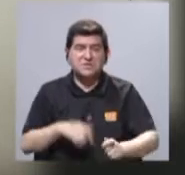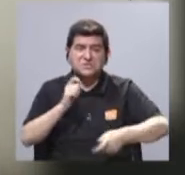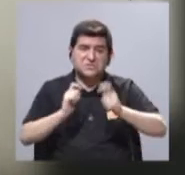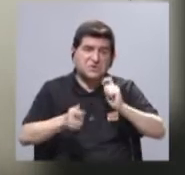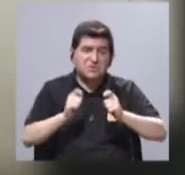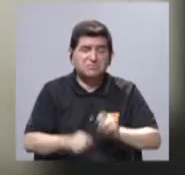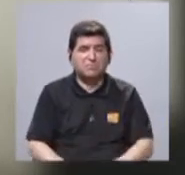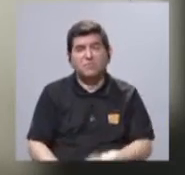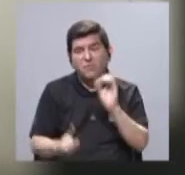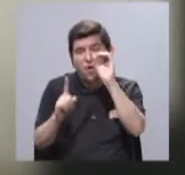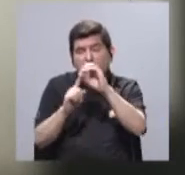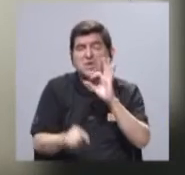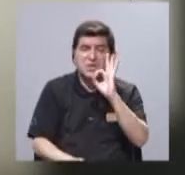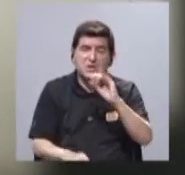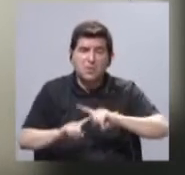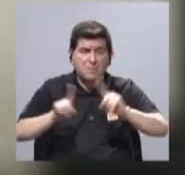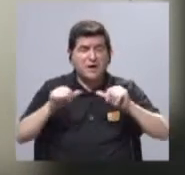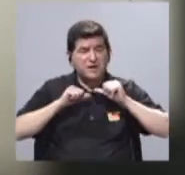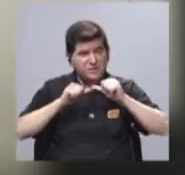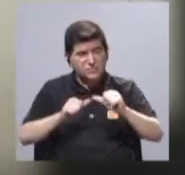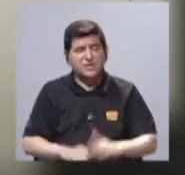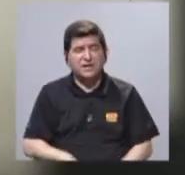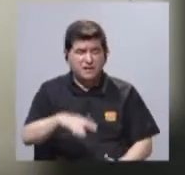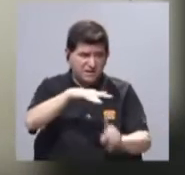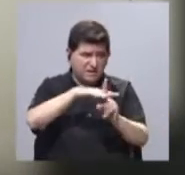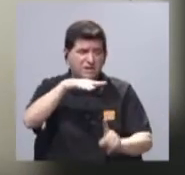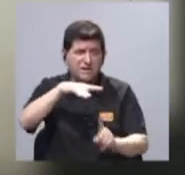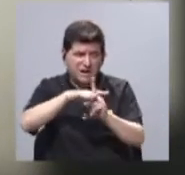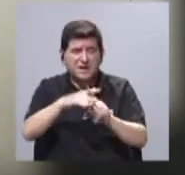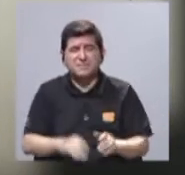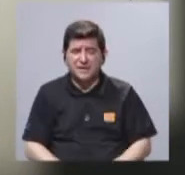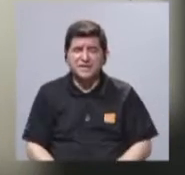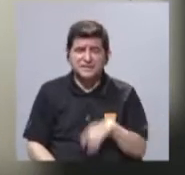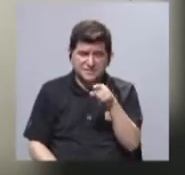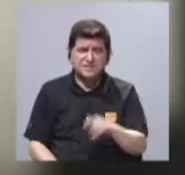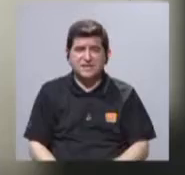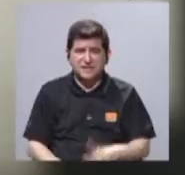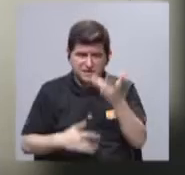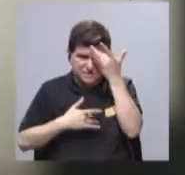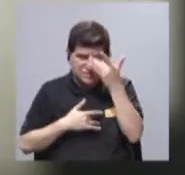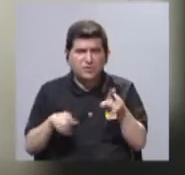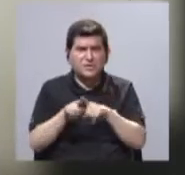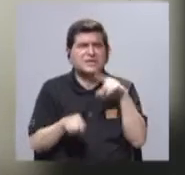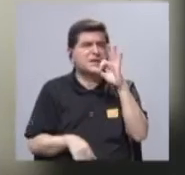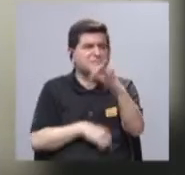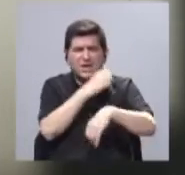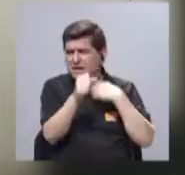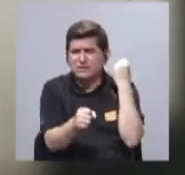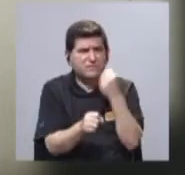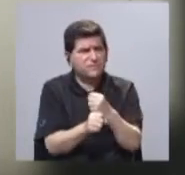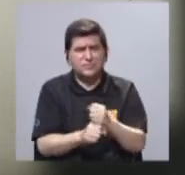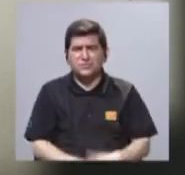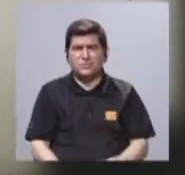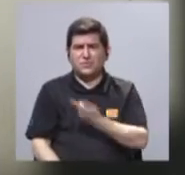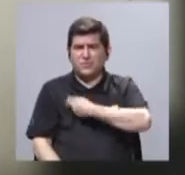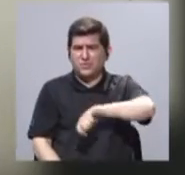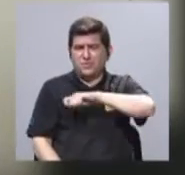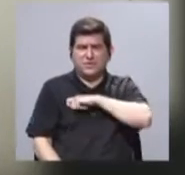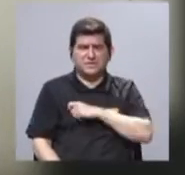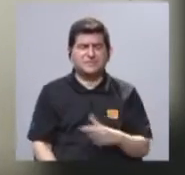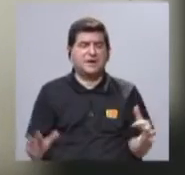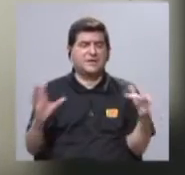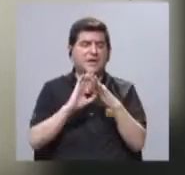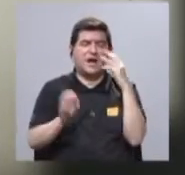septiembre pues como objetivo está muy bien pero seguiremos teniendo brotes y el año que viene tendremos brotes digamos que españa está